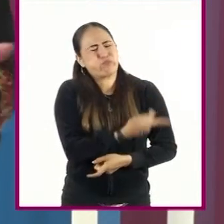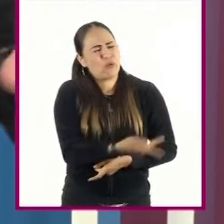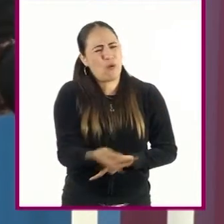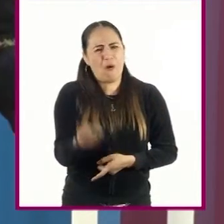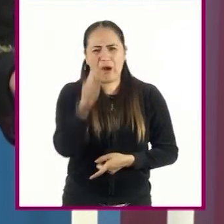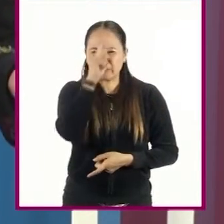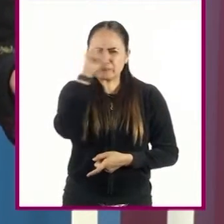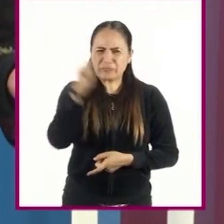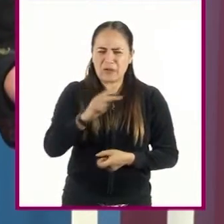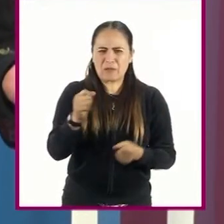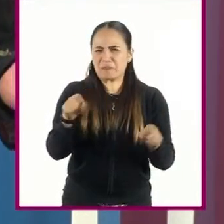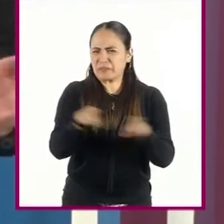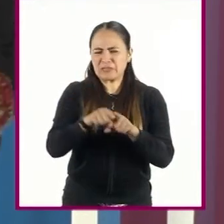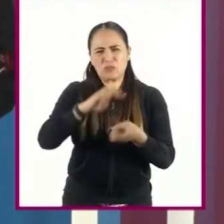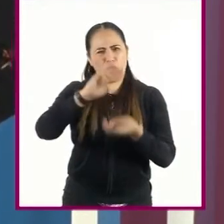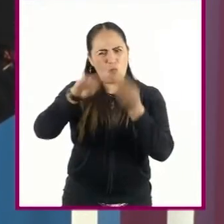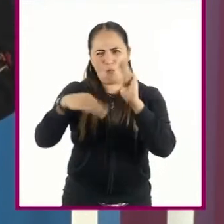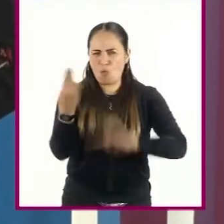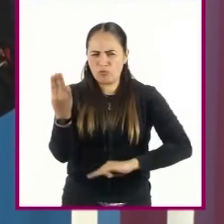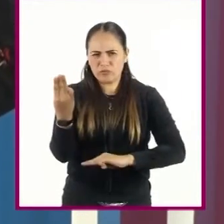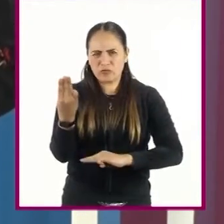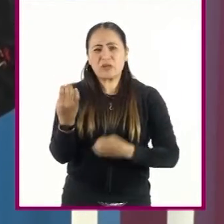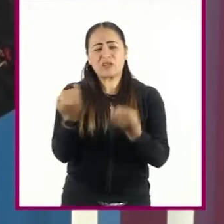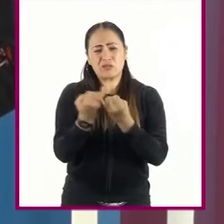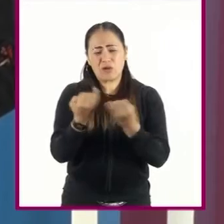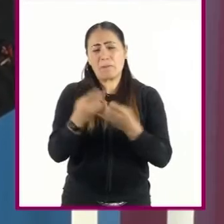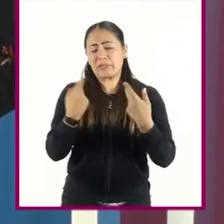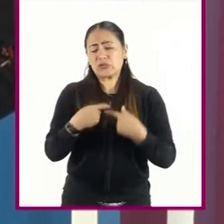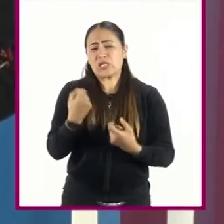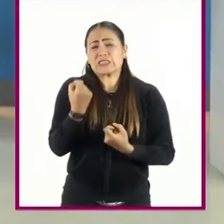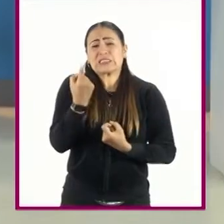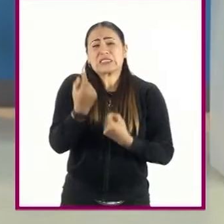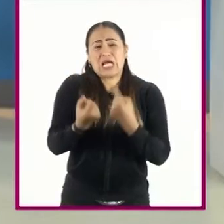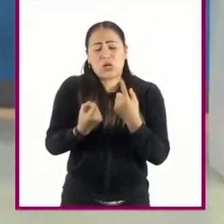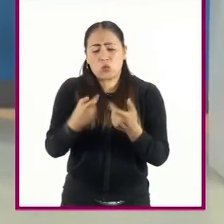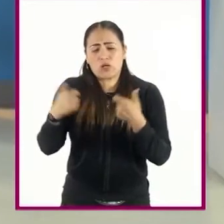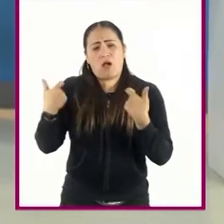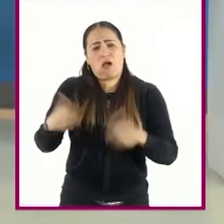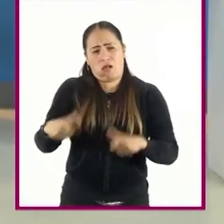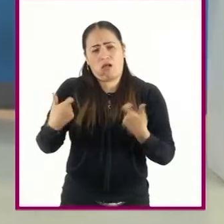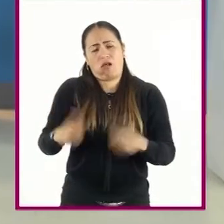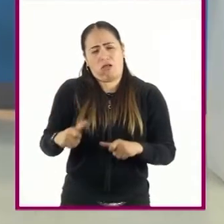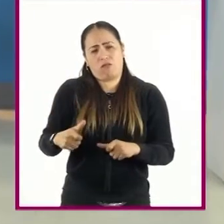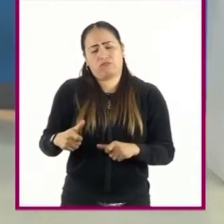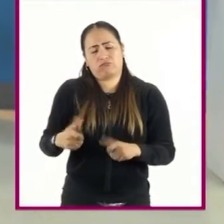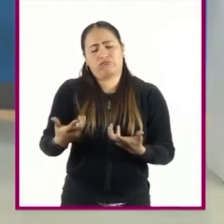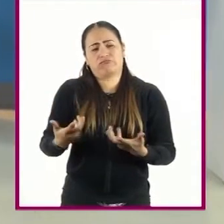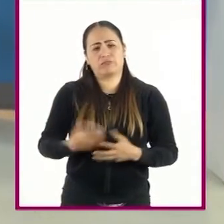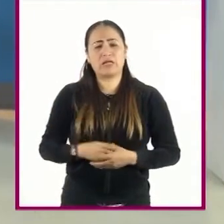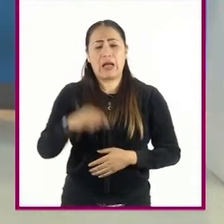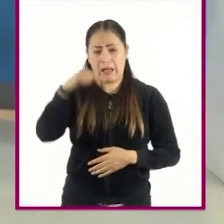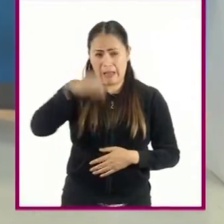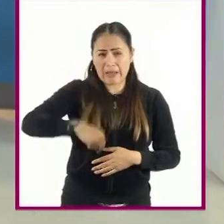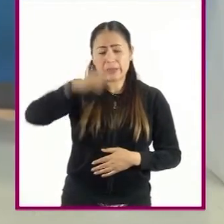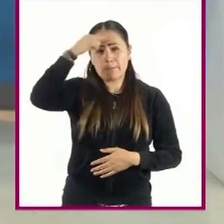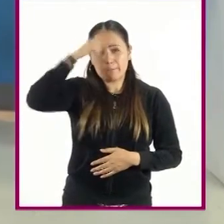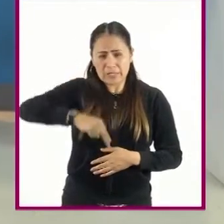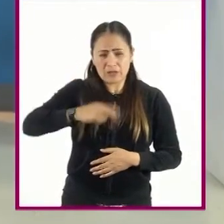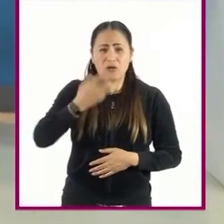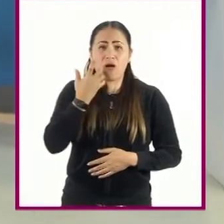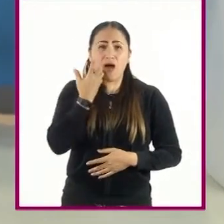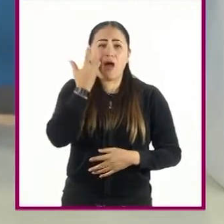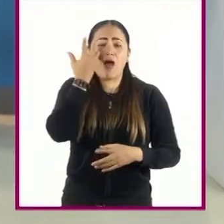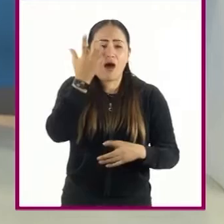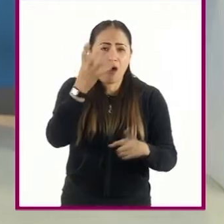mundo y solo unas cuantas personas poseen riqueza. En el caso de nuestro país, no basta con que se aspire a la